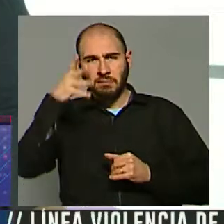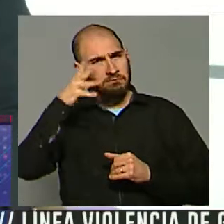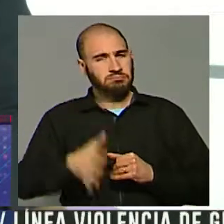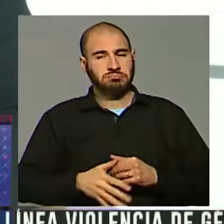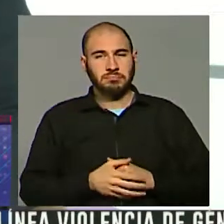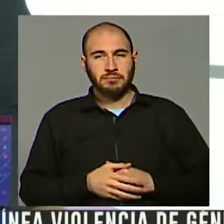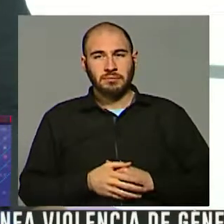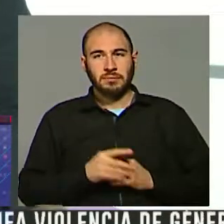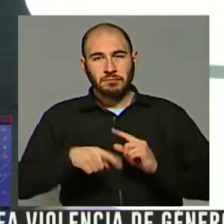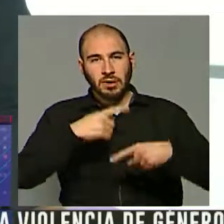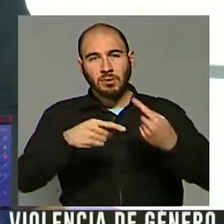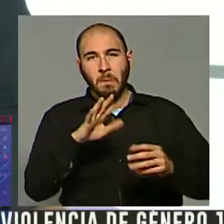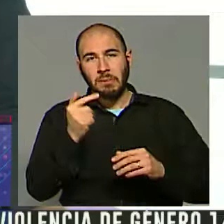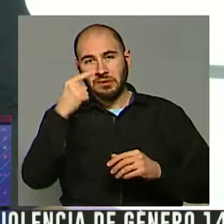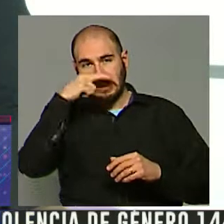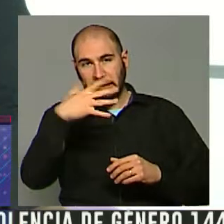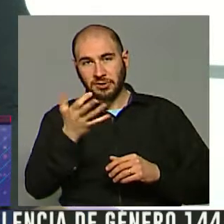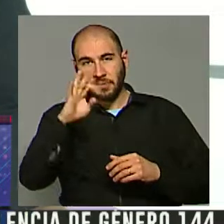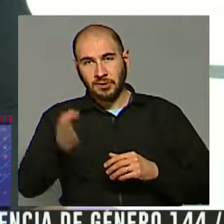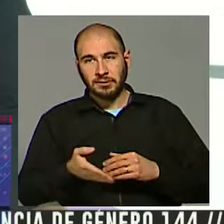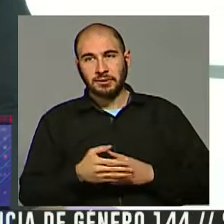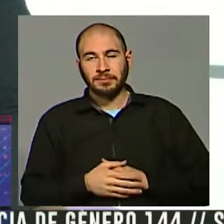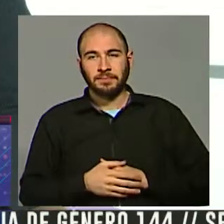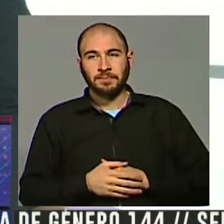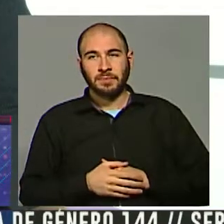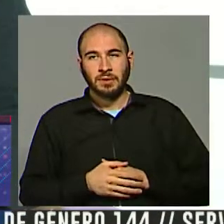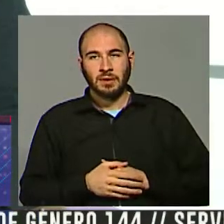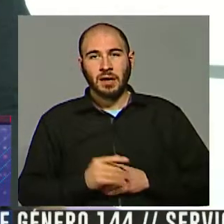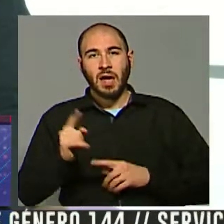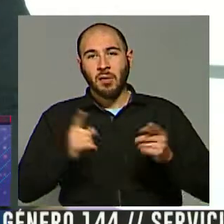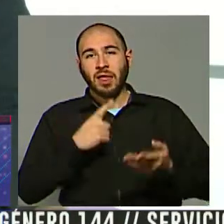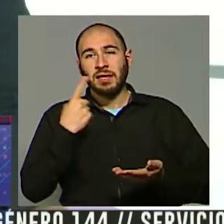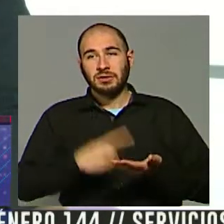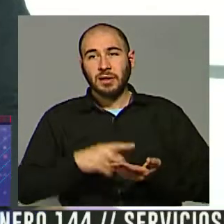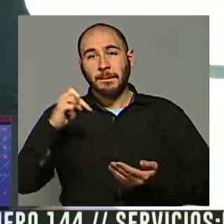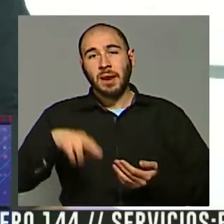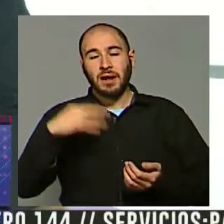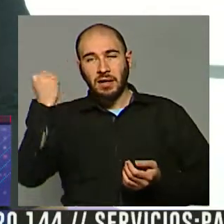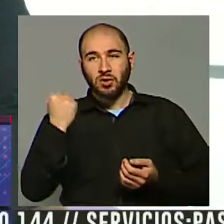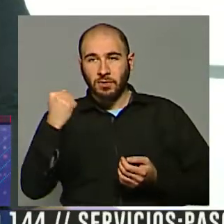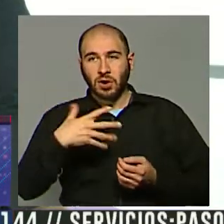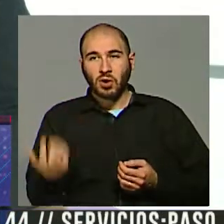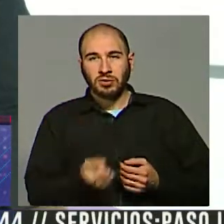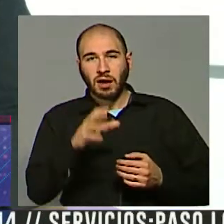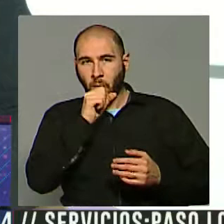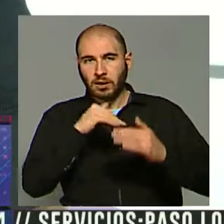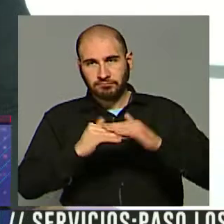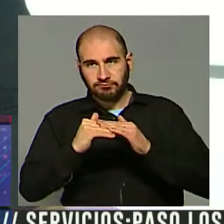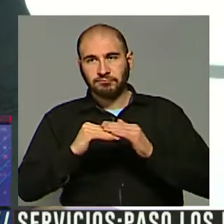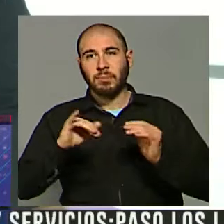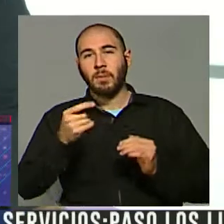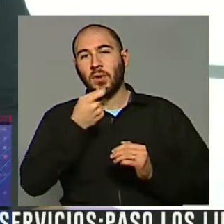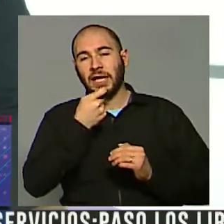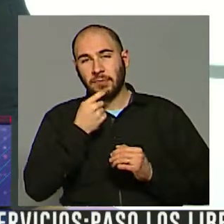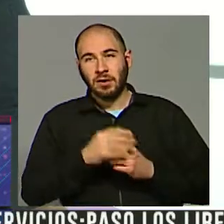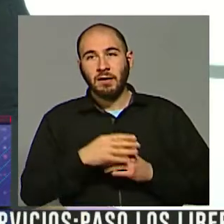elevada, y renovó casi el 75%. Hubieron algunas medidas de política económica que lograron contener esto, por ejemplo,